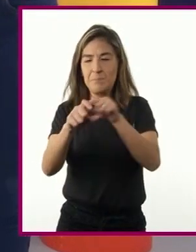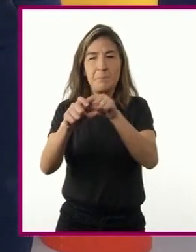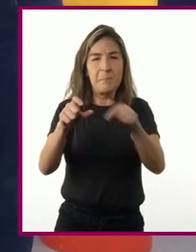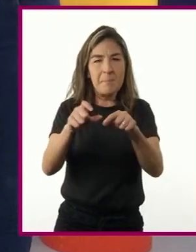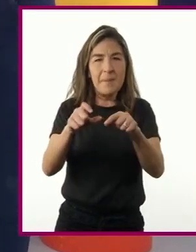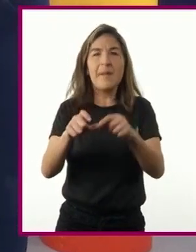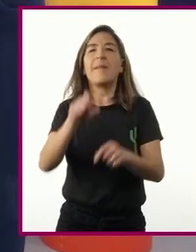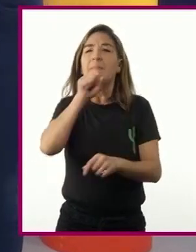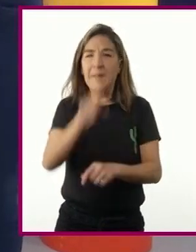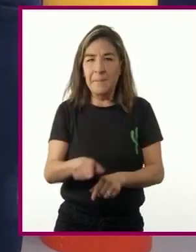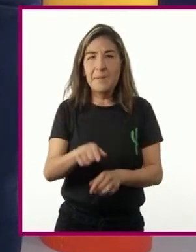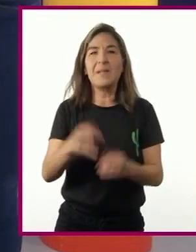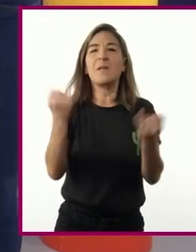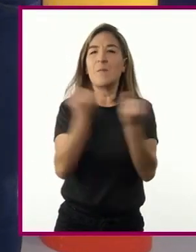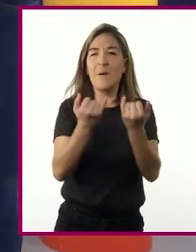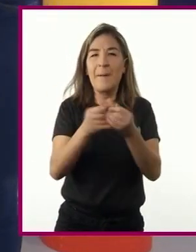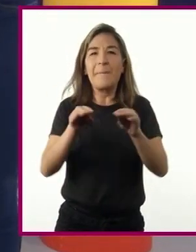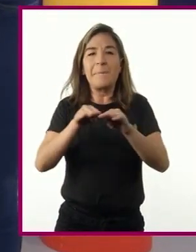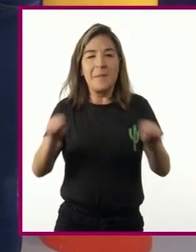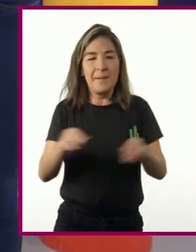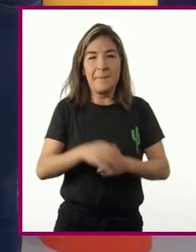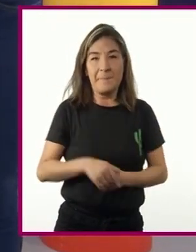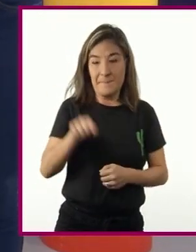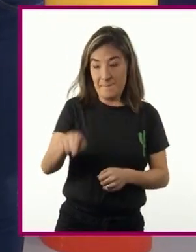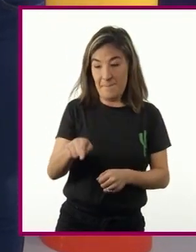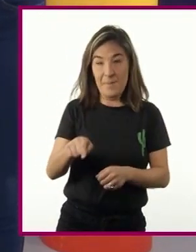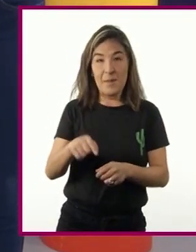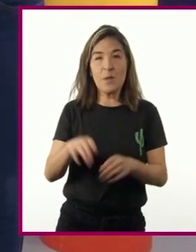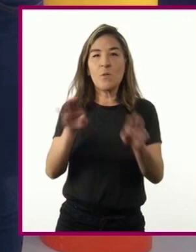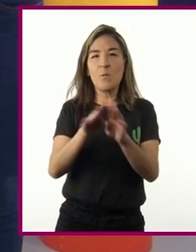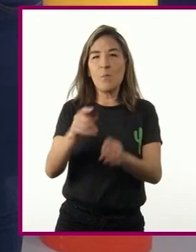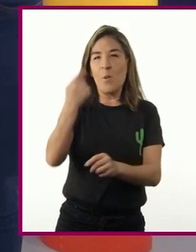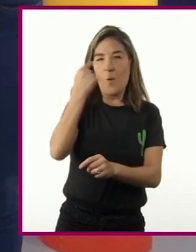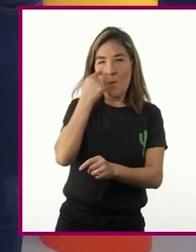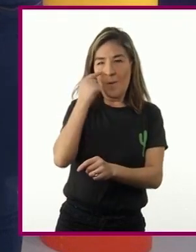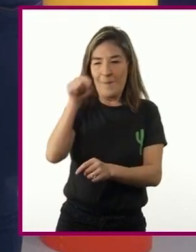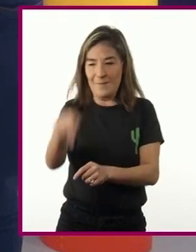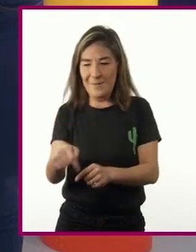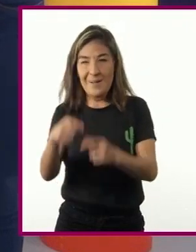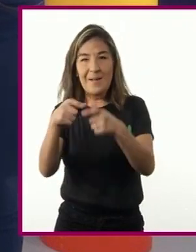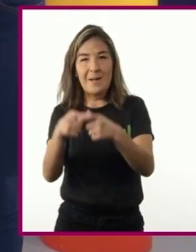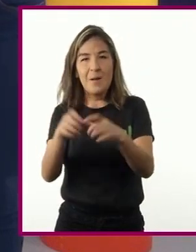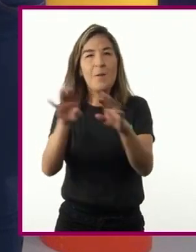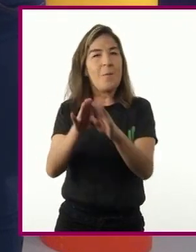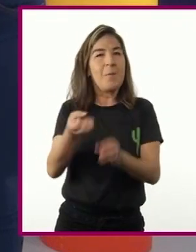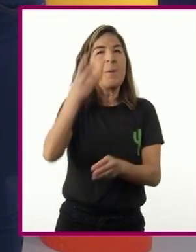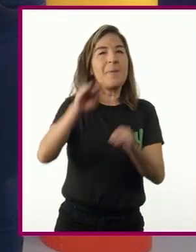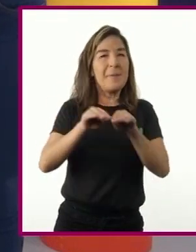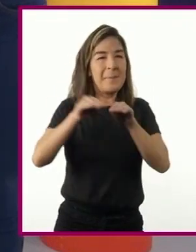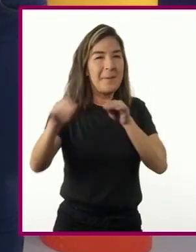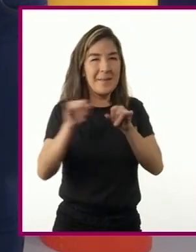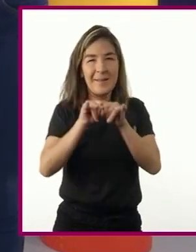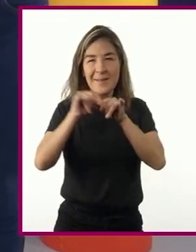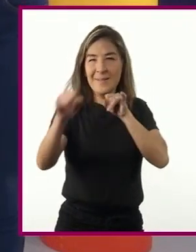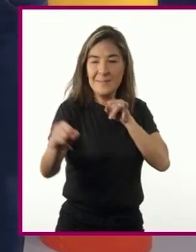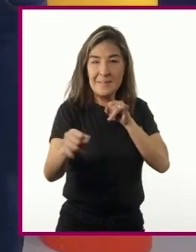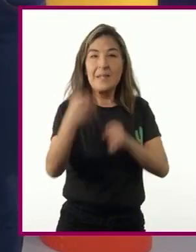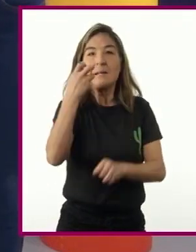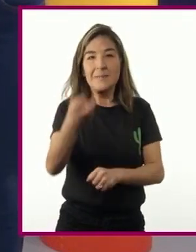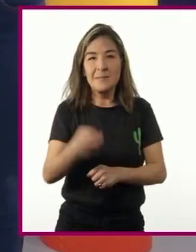Posteriormente, midió la distancia entre la moneda y su ojo y determinó que la distancia